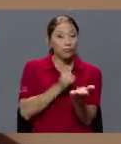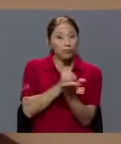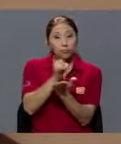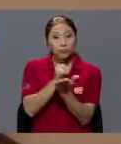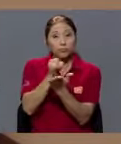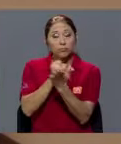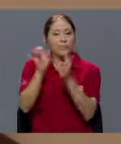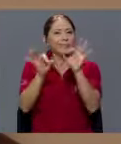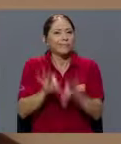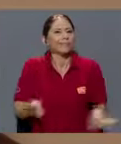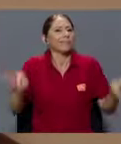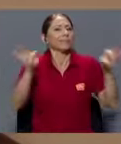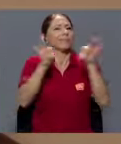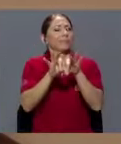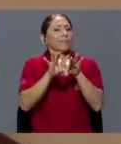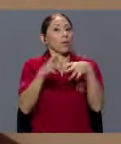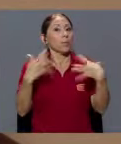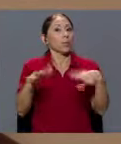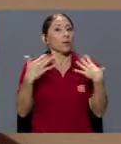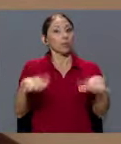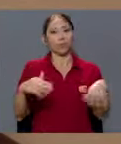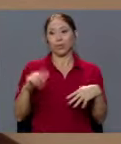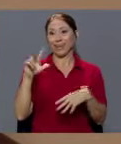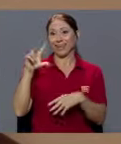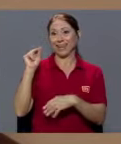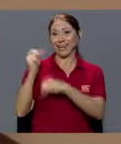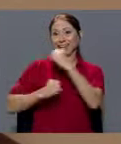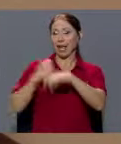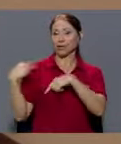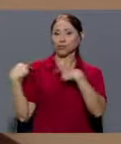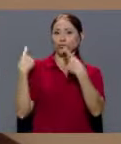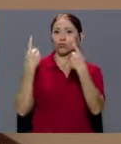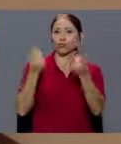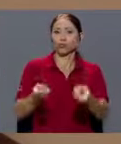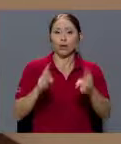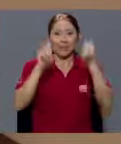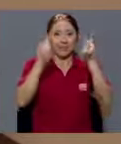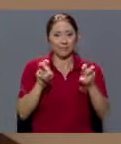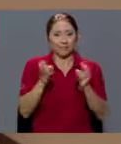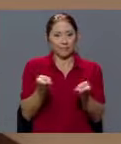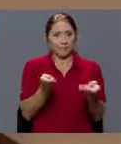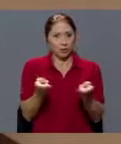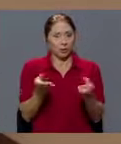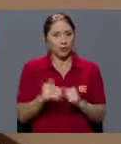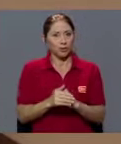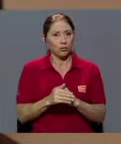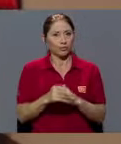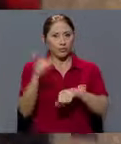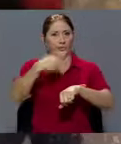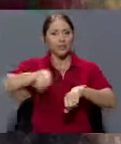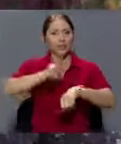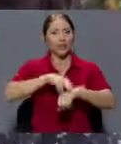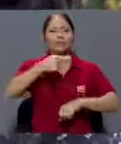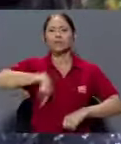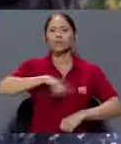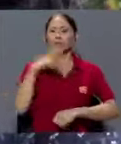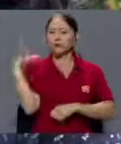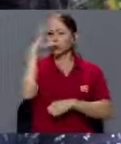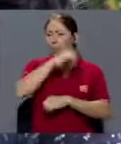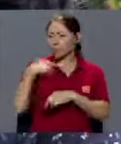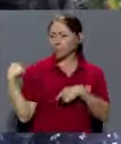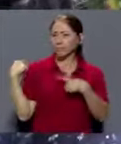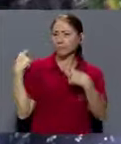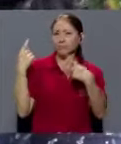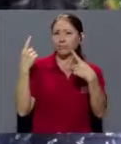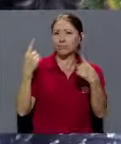investigación es fundamental, ¿verdad? Porque marca un hito, son 30 años de las pruebas nacionales de bachillerato y nos hemos dado cuenta que en estos 30 años